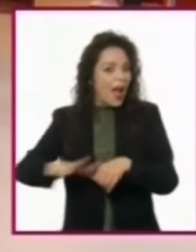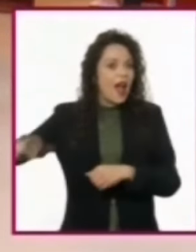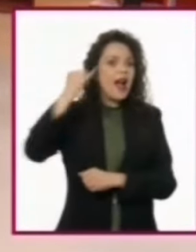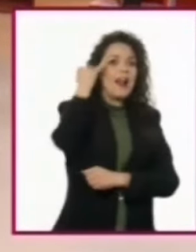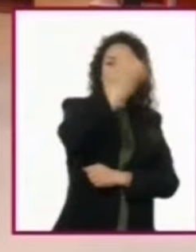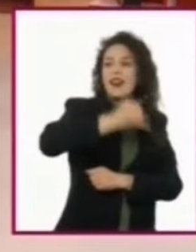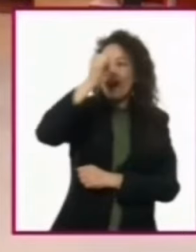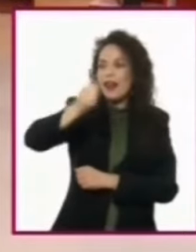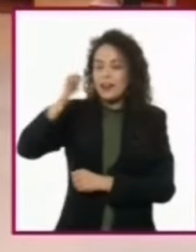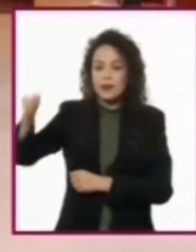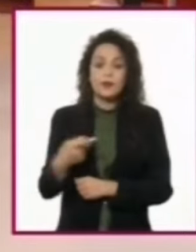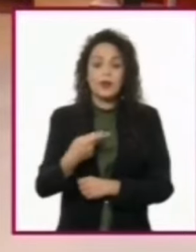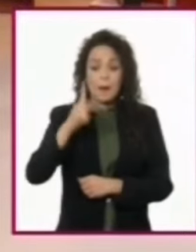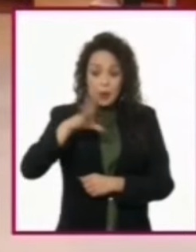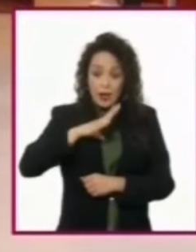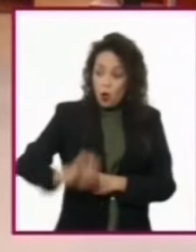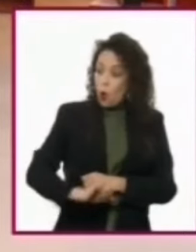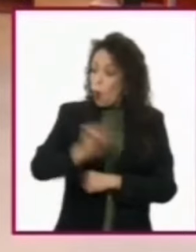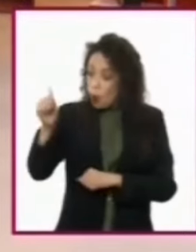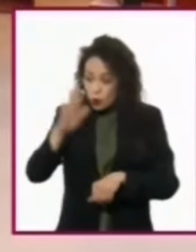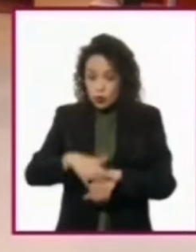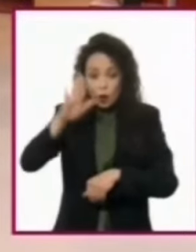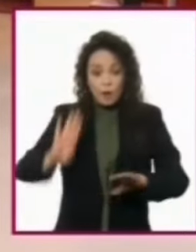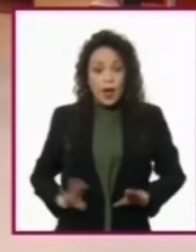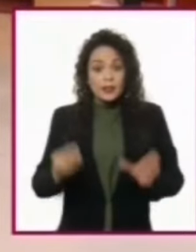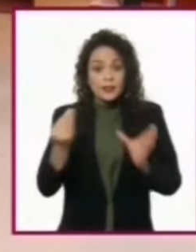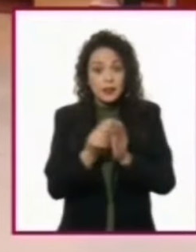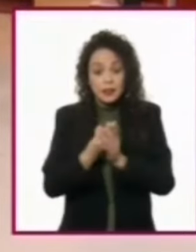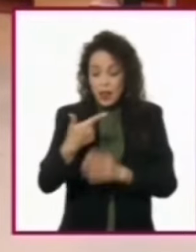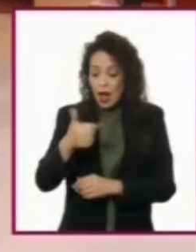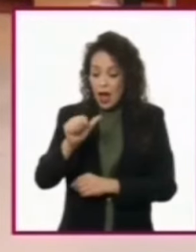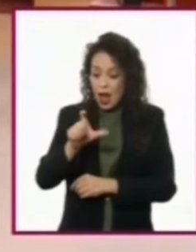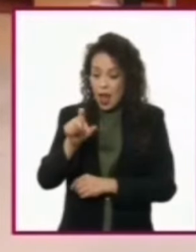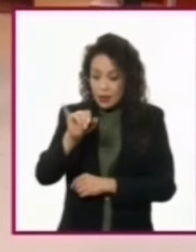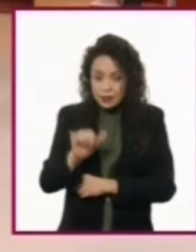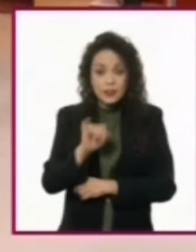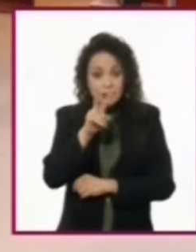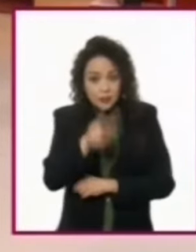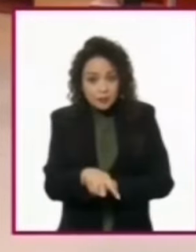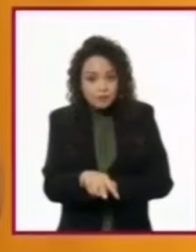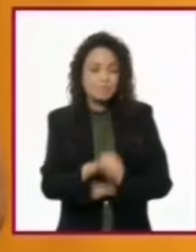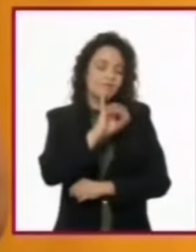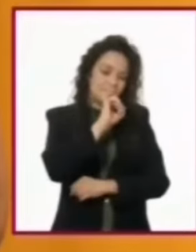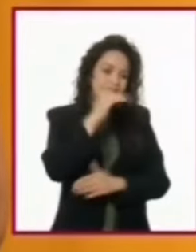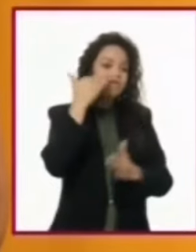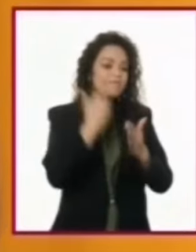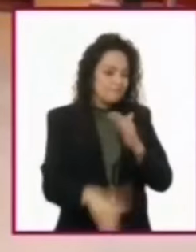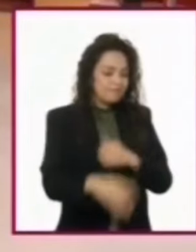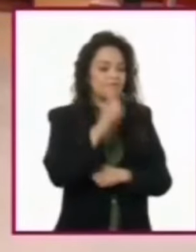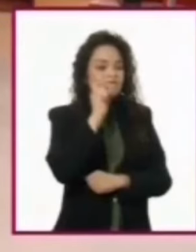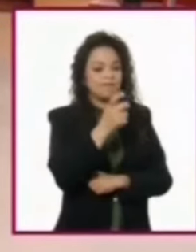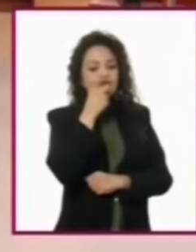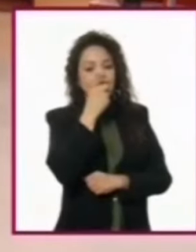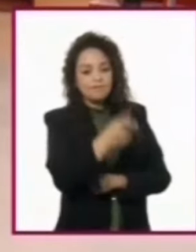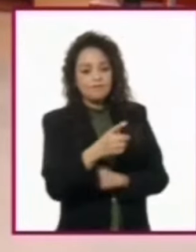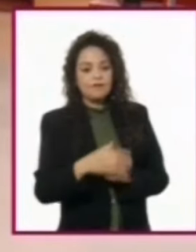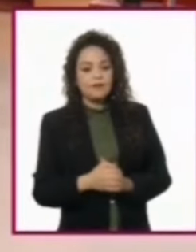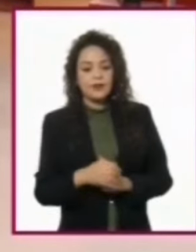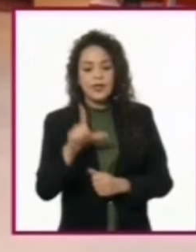aún existen otros tipos de galaxias. Tienes mucha razón. Aún falta que mencionemos la